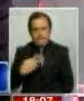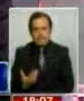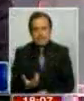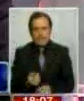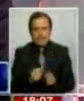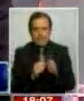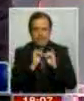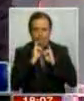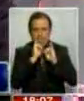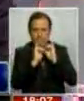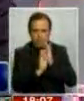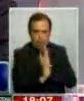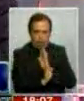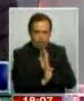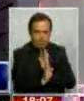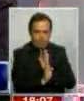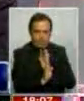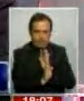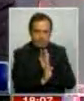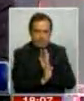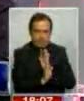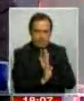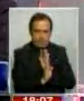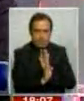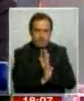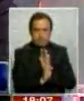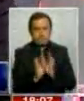escondió información.